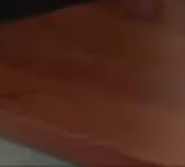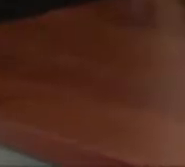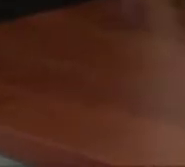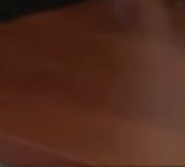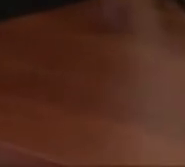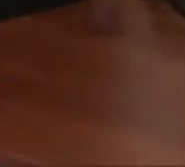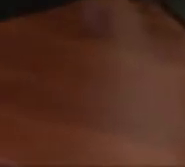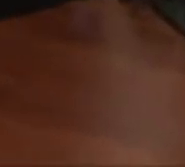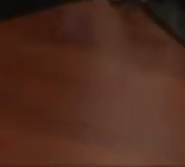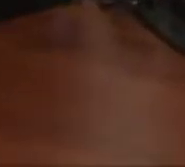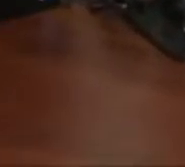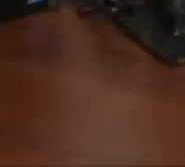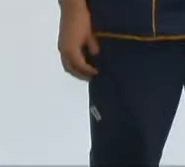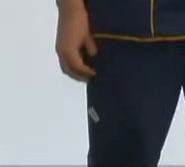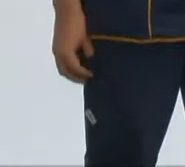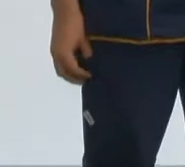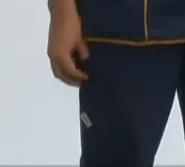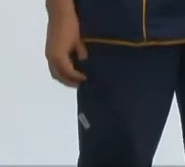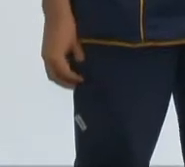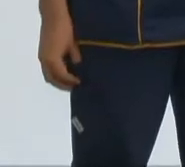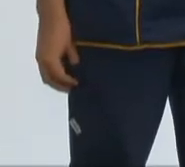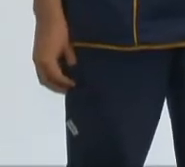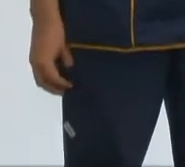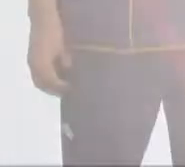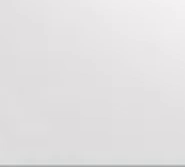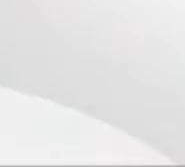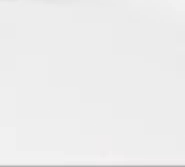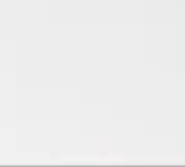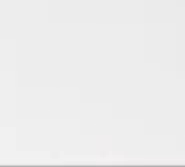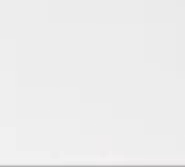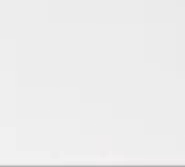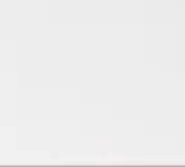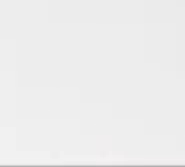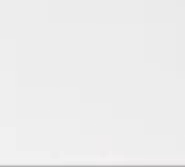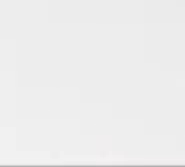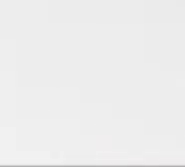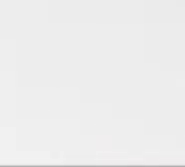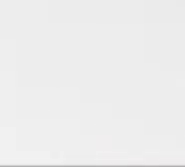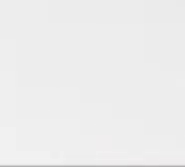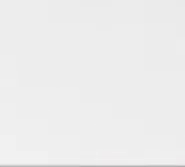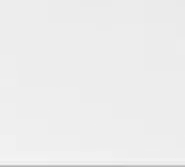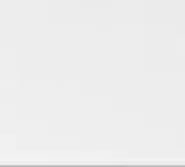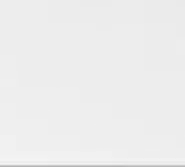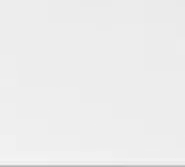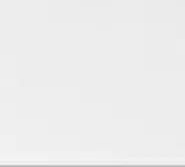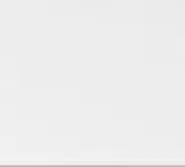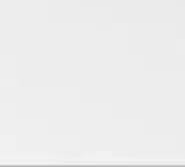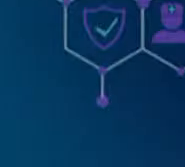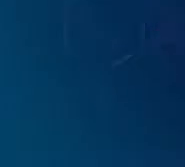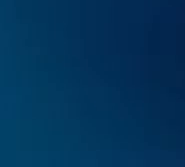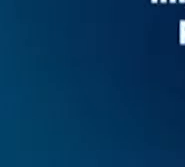quienes nos apoyarán ante cualquier posible eventualidad por su atención